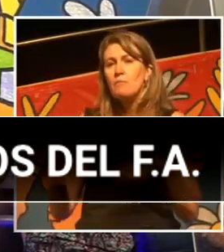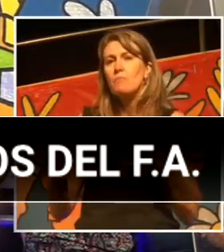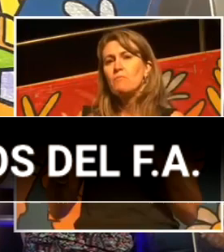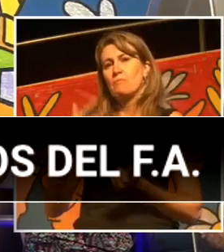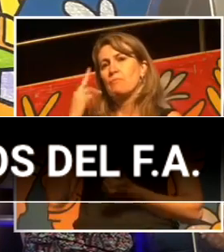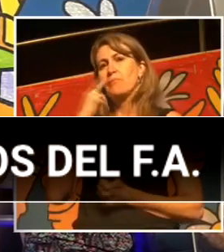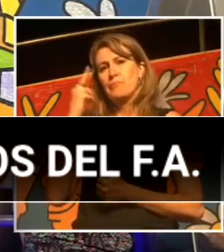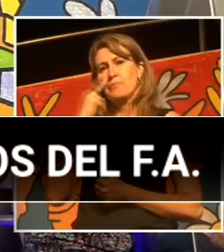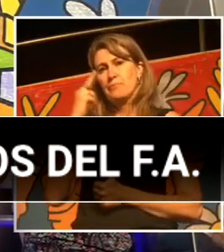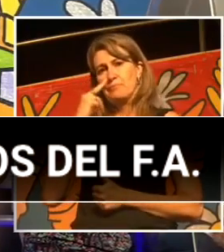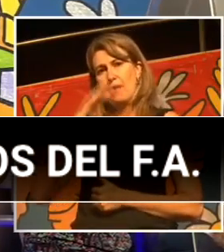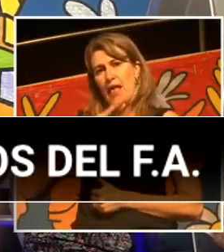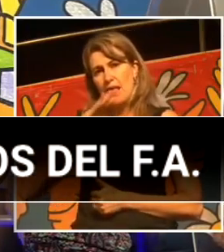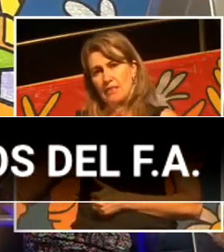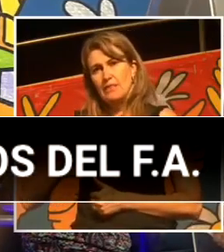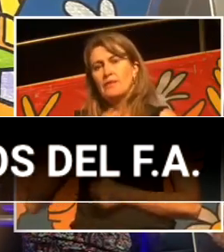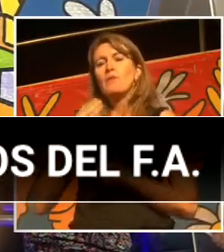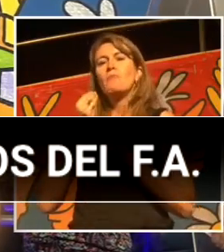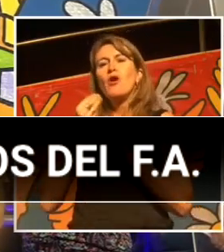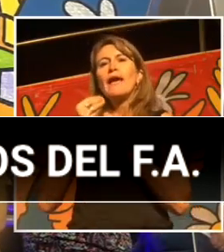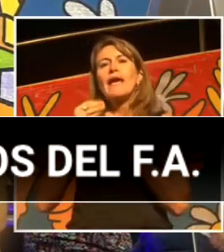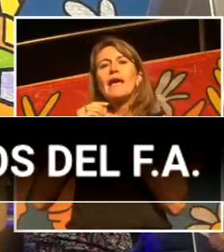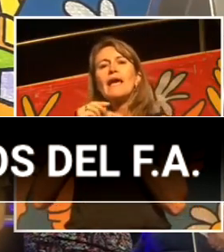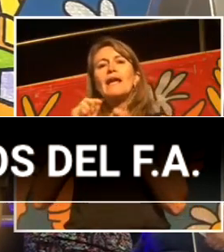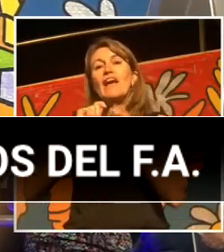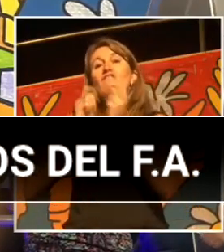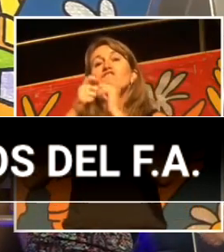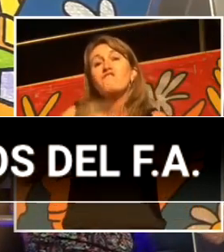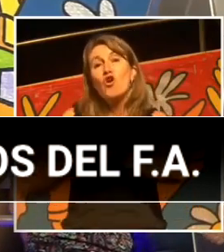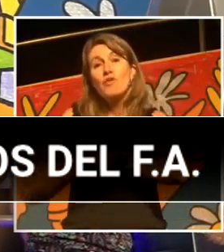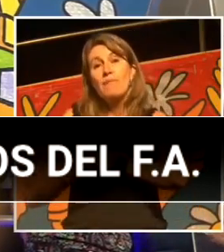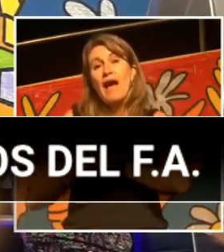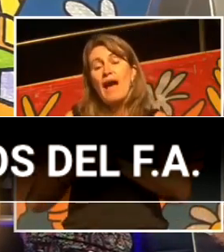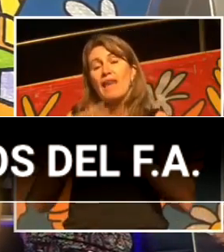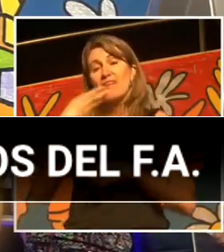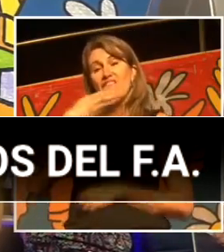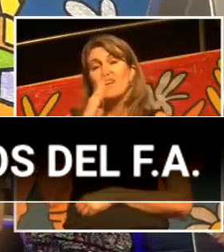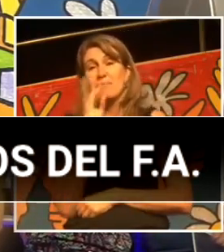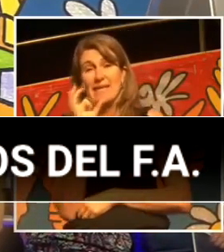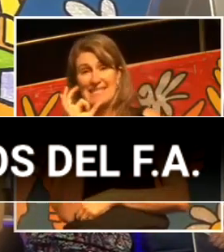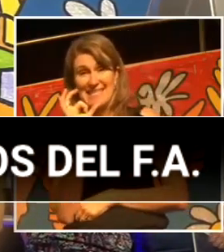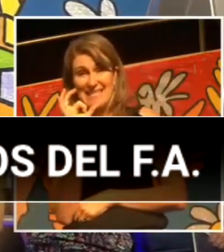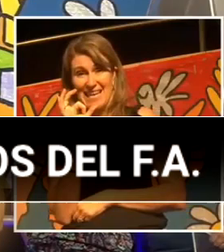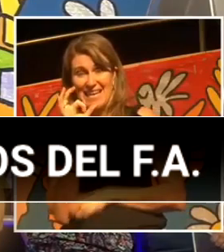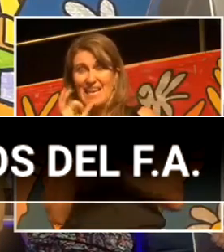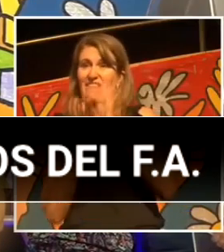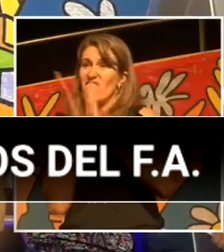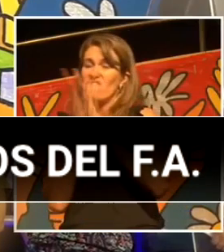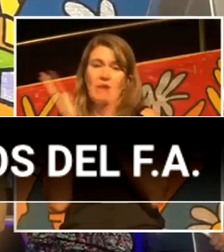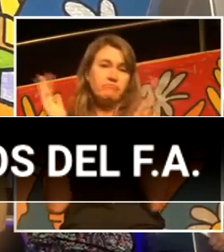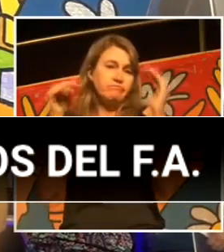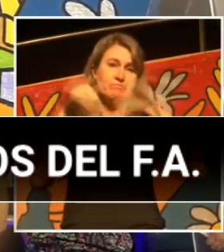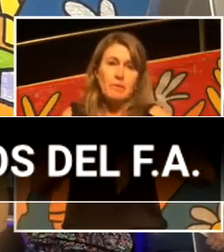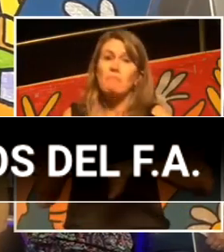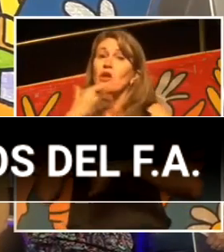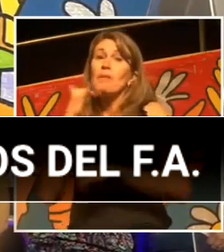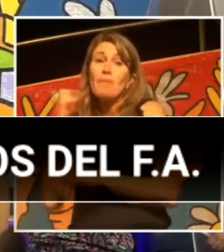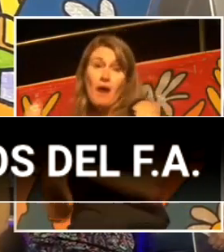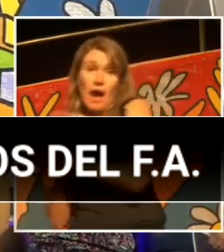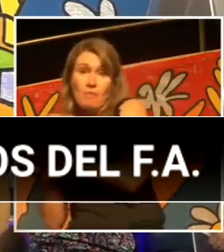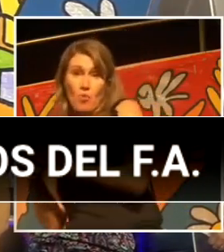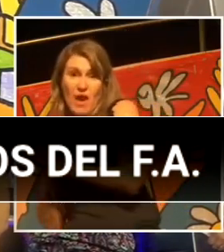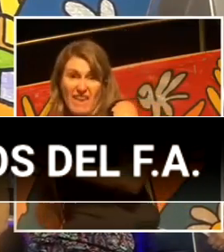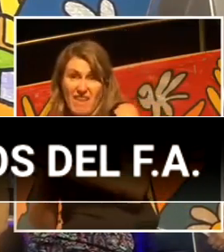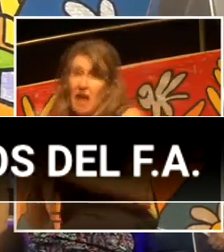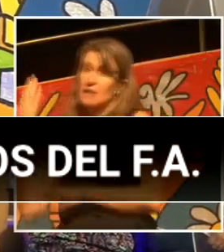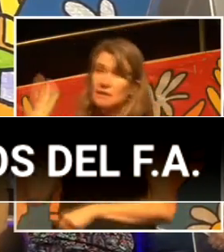que aceleró una reforma de la seguridad social que lamento decir pero que va a caer si se aprueba sobre la